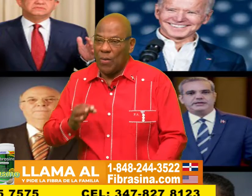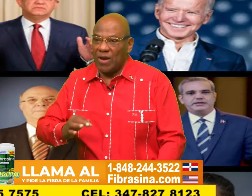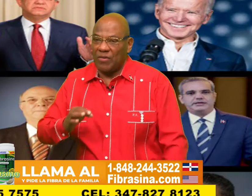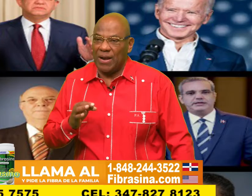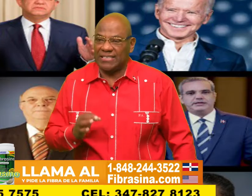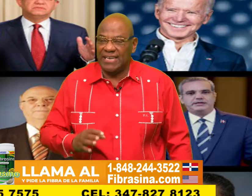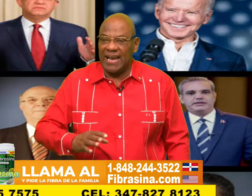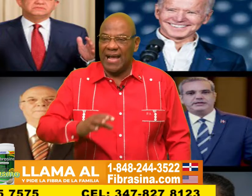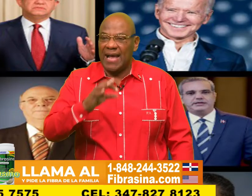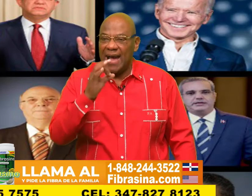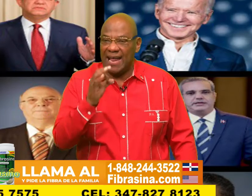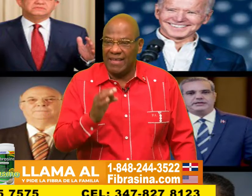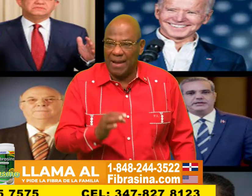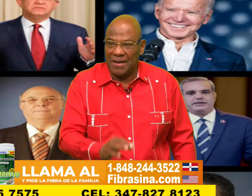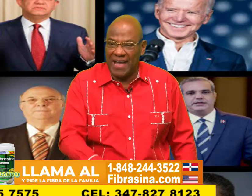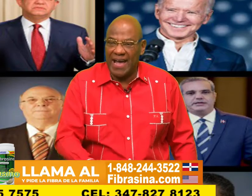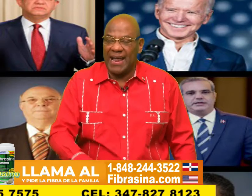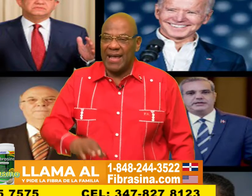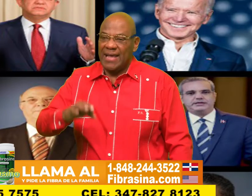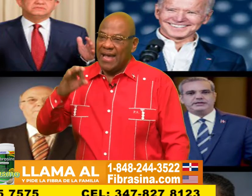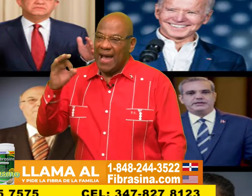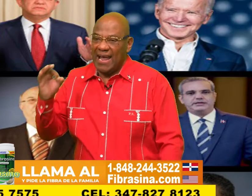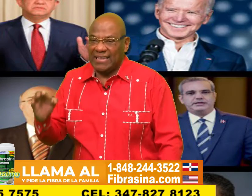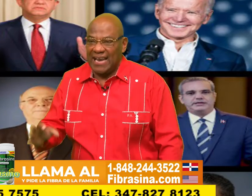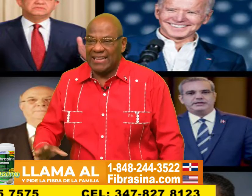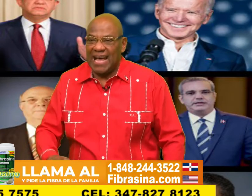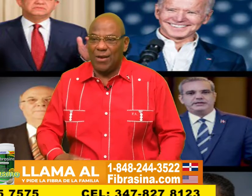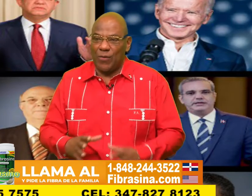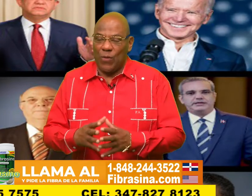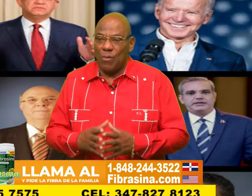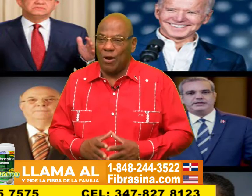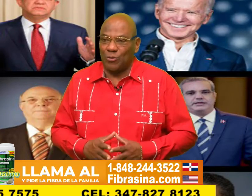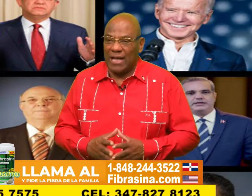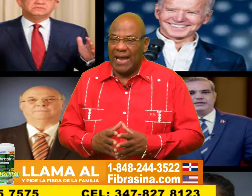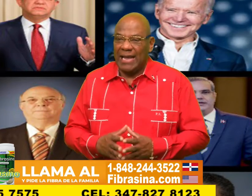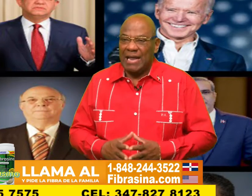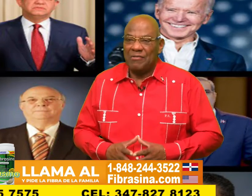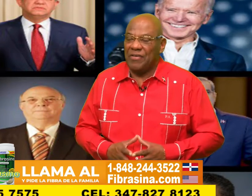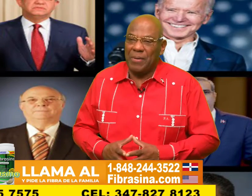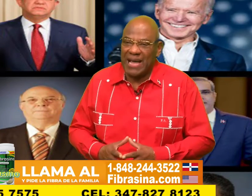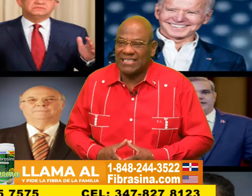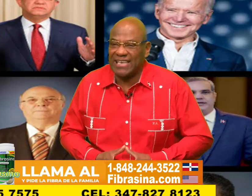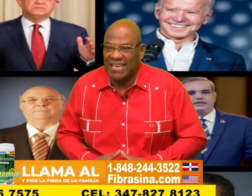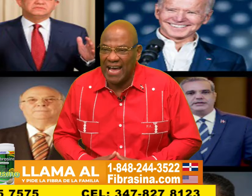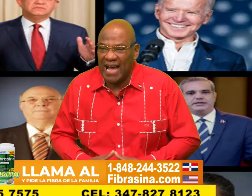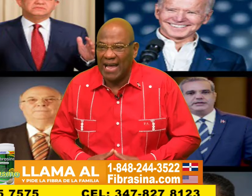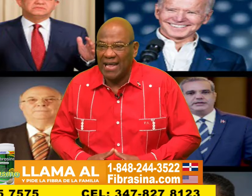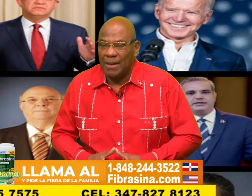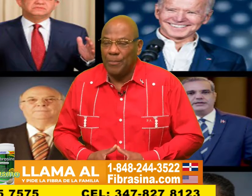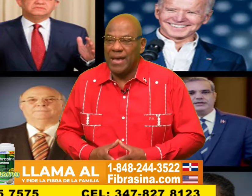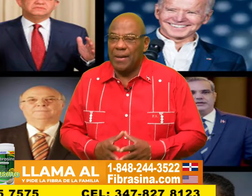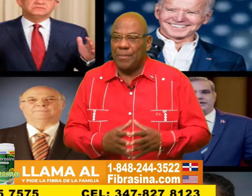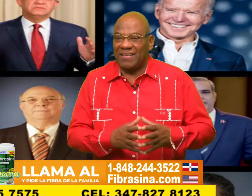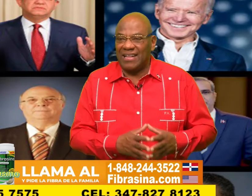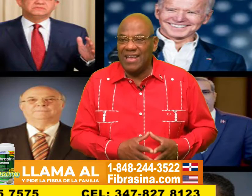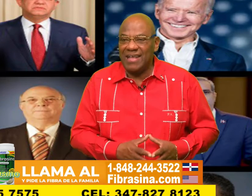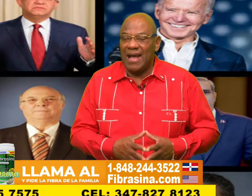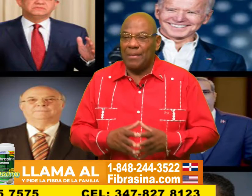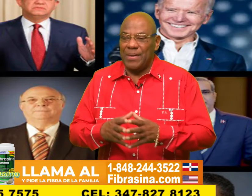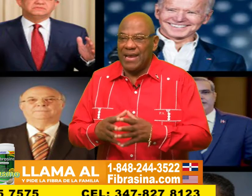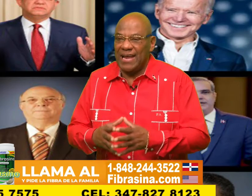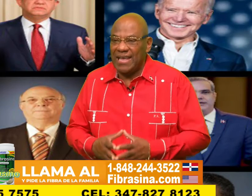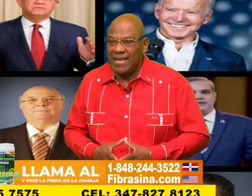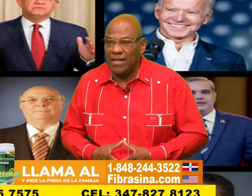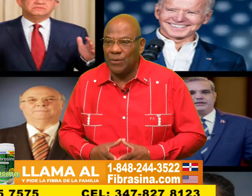nos tomamos la fibracina a las 10 de la mañana, a las 3 de la tarde cuando nos vamos a acostar. Fibracina, viene en